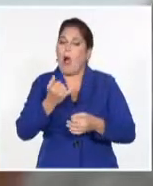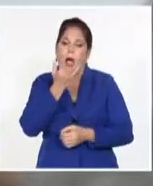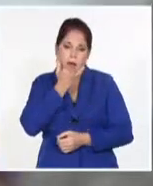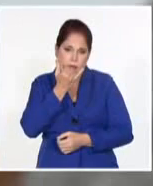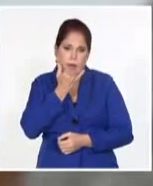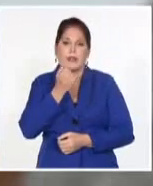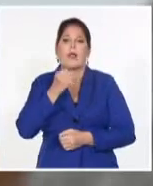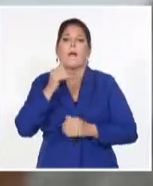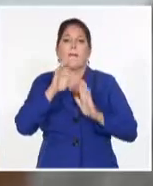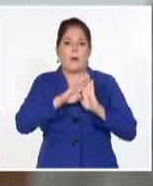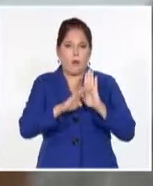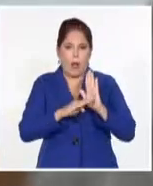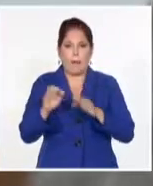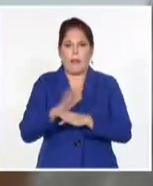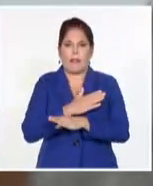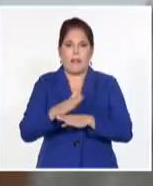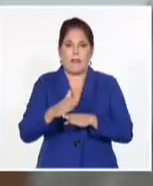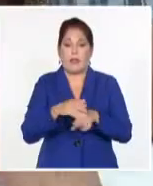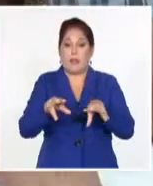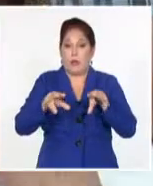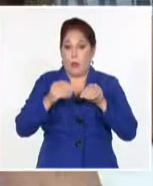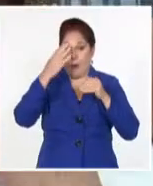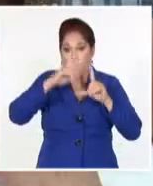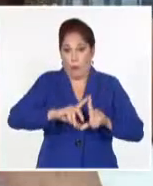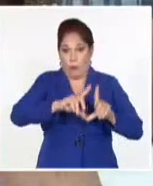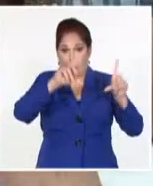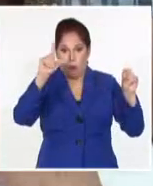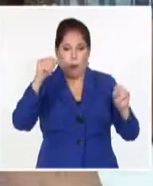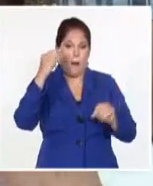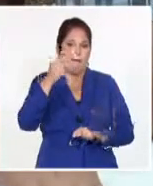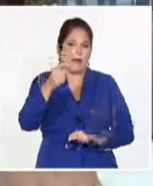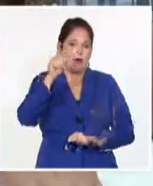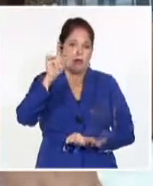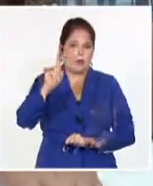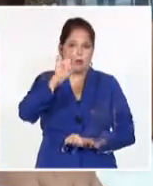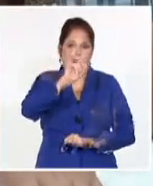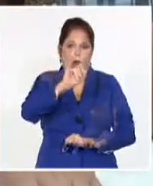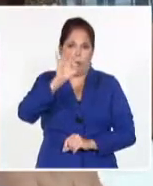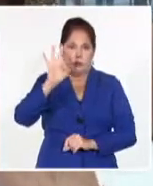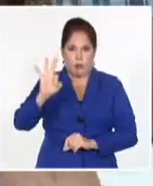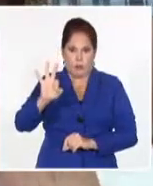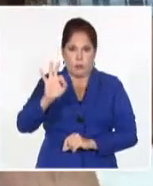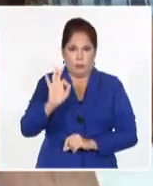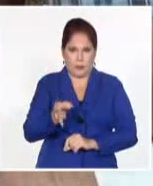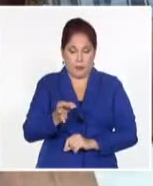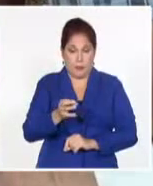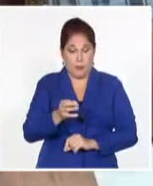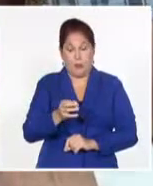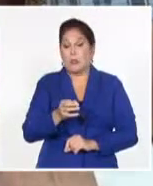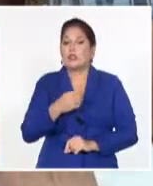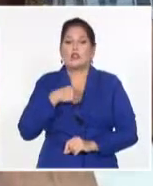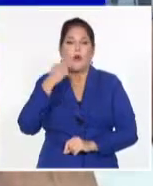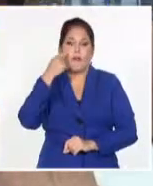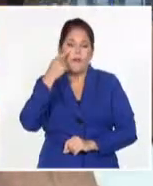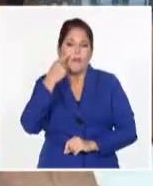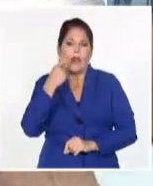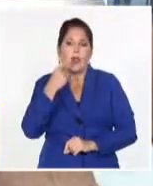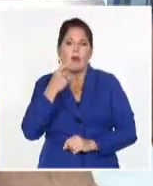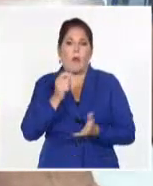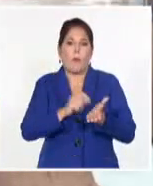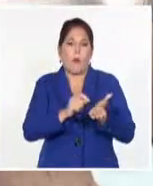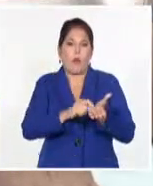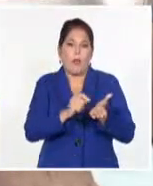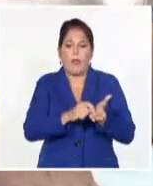este programa que se implementa en el país desde el año 1998. Es insuficiente las entregas por la